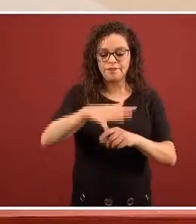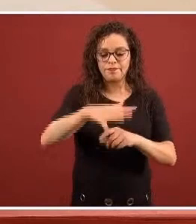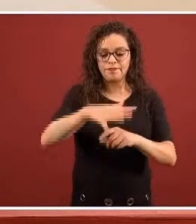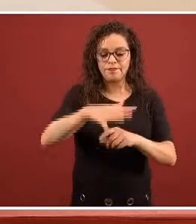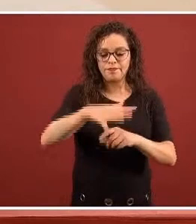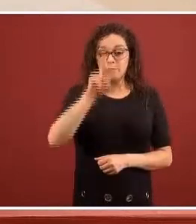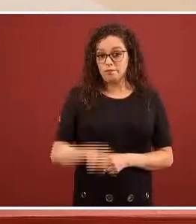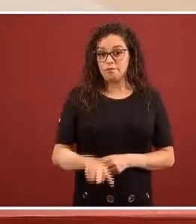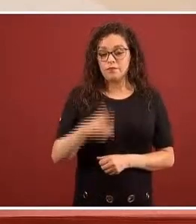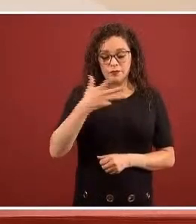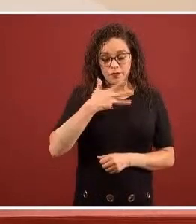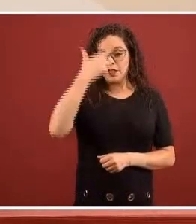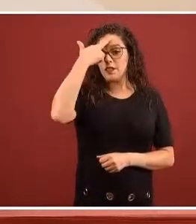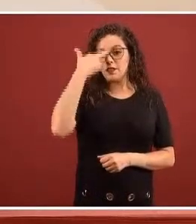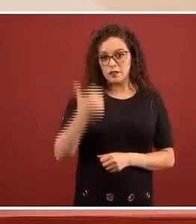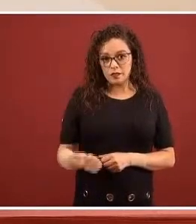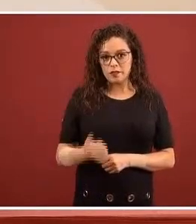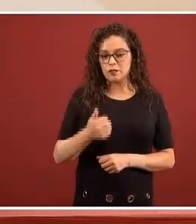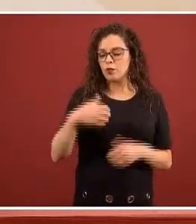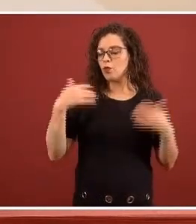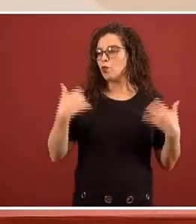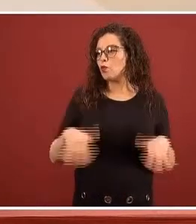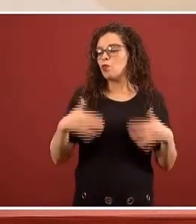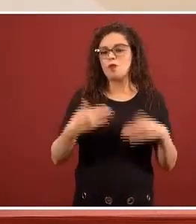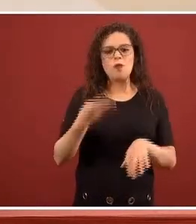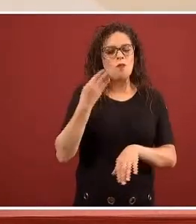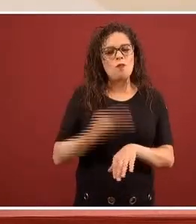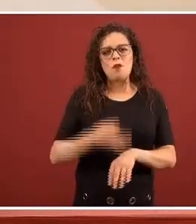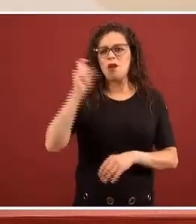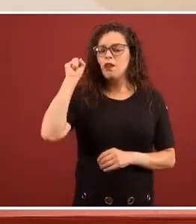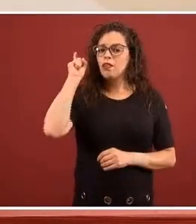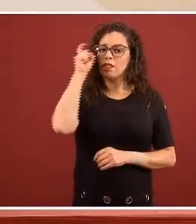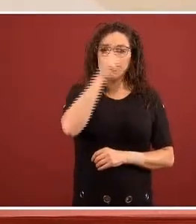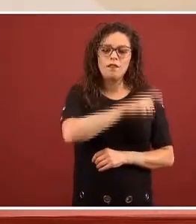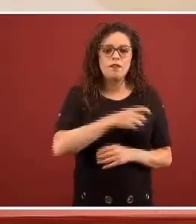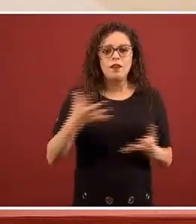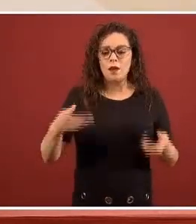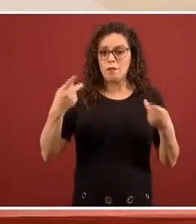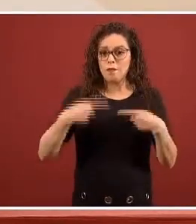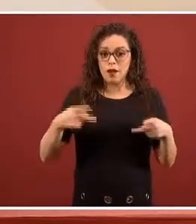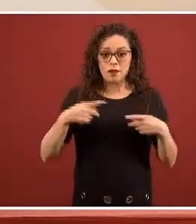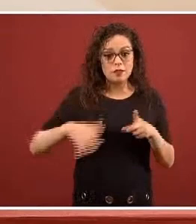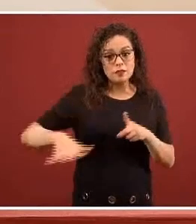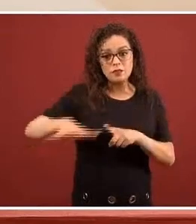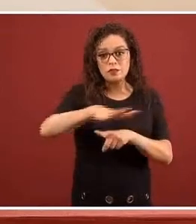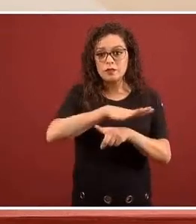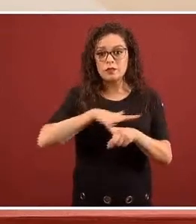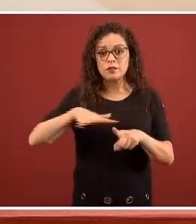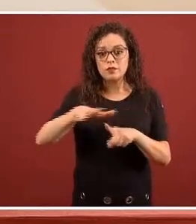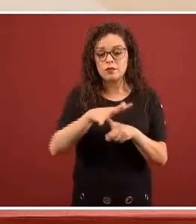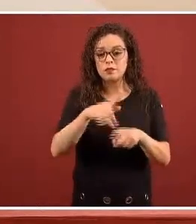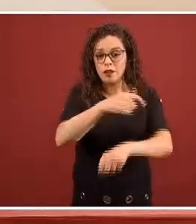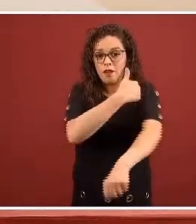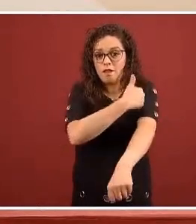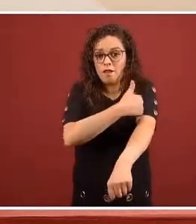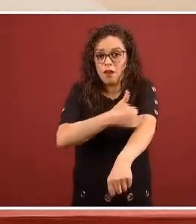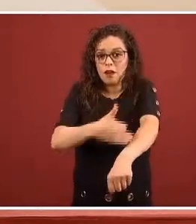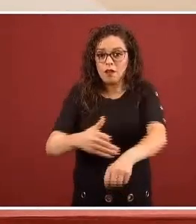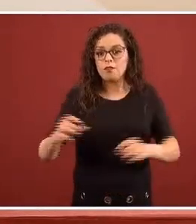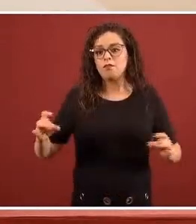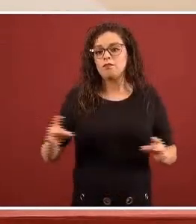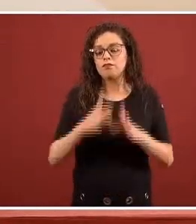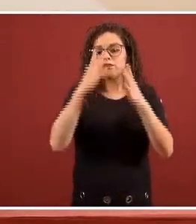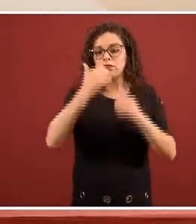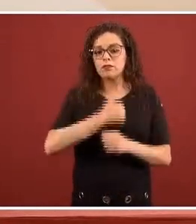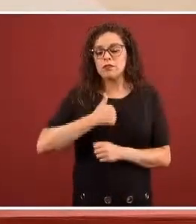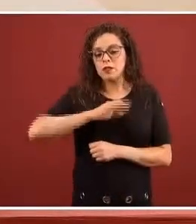muy complicada. Esta vivencia que tienen las familias que tristemente pierden a un ser querido por